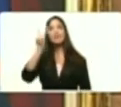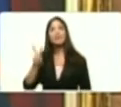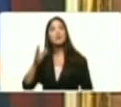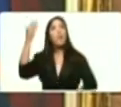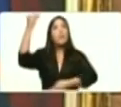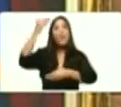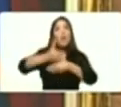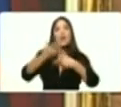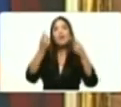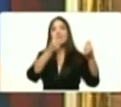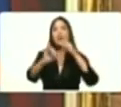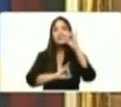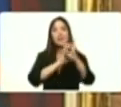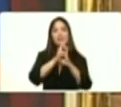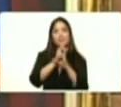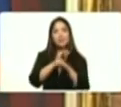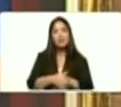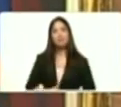financiero internacional,